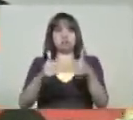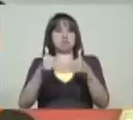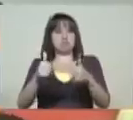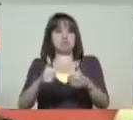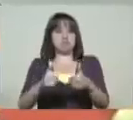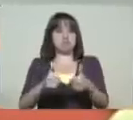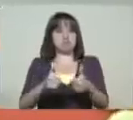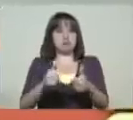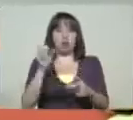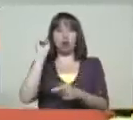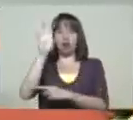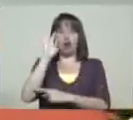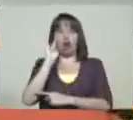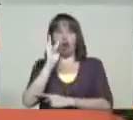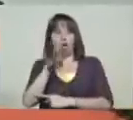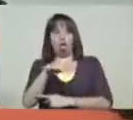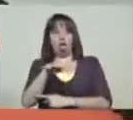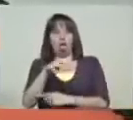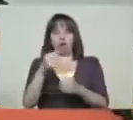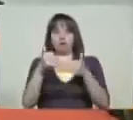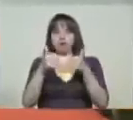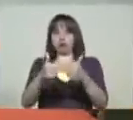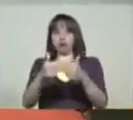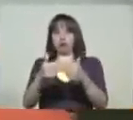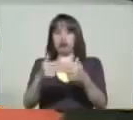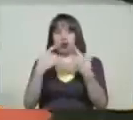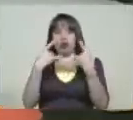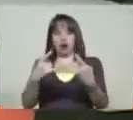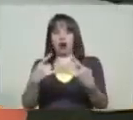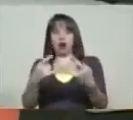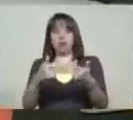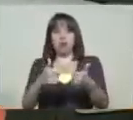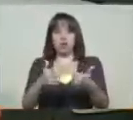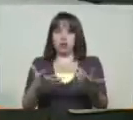Congreso admirable ya, intenso.